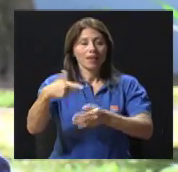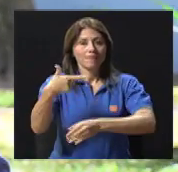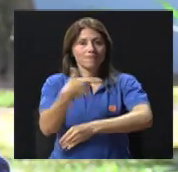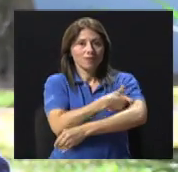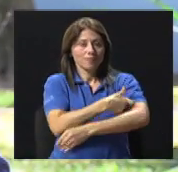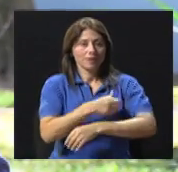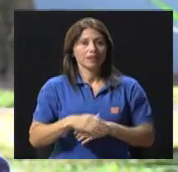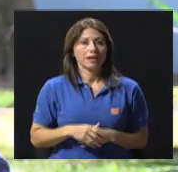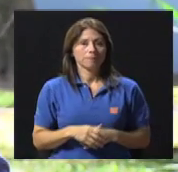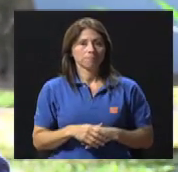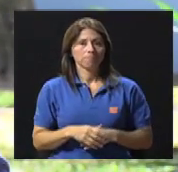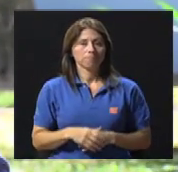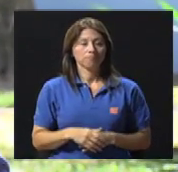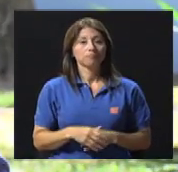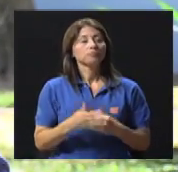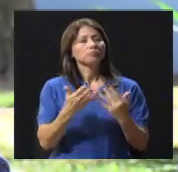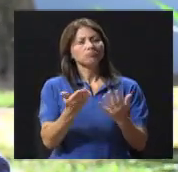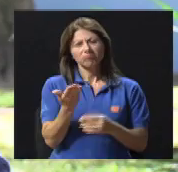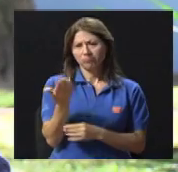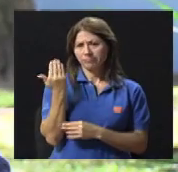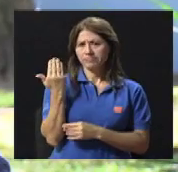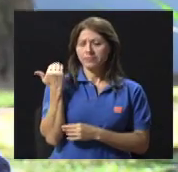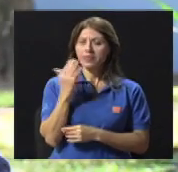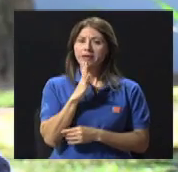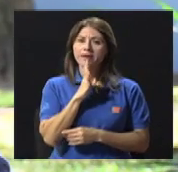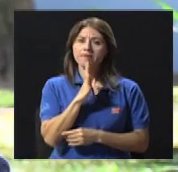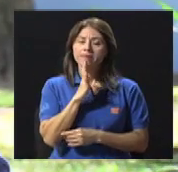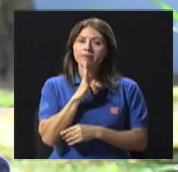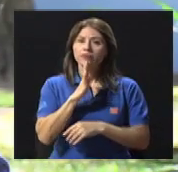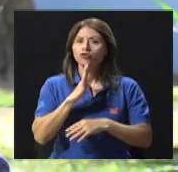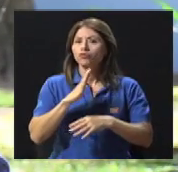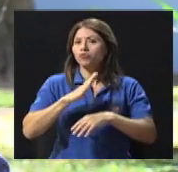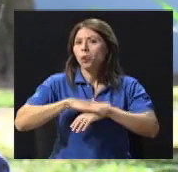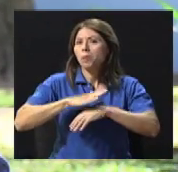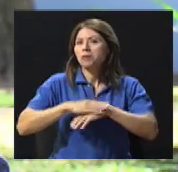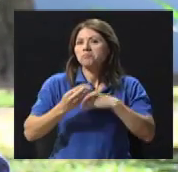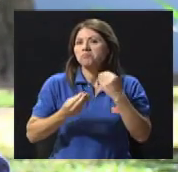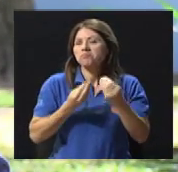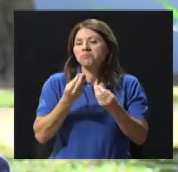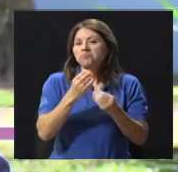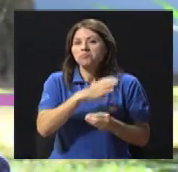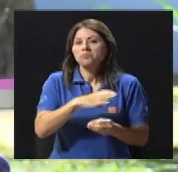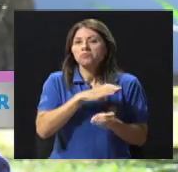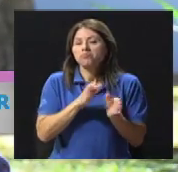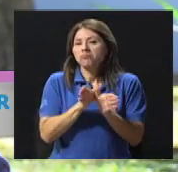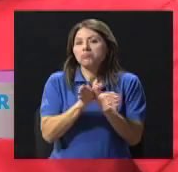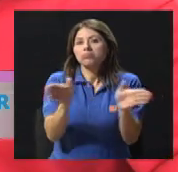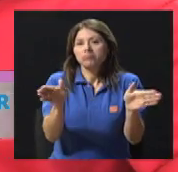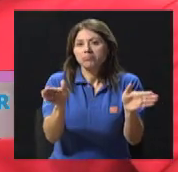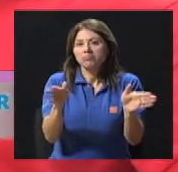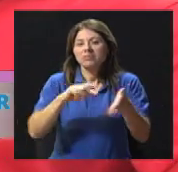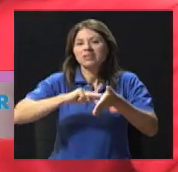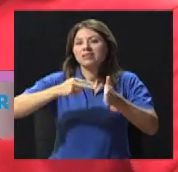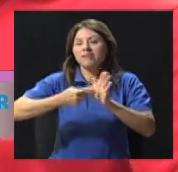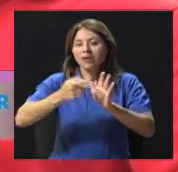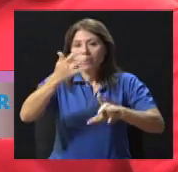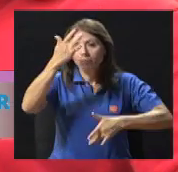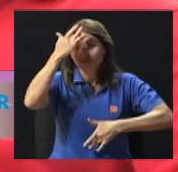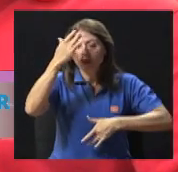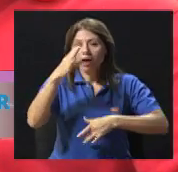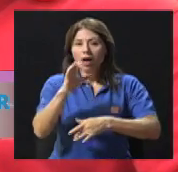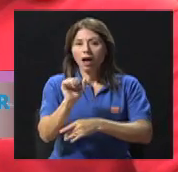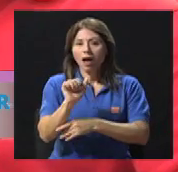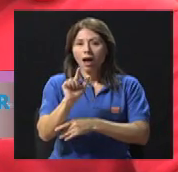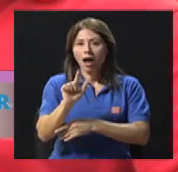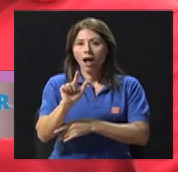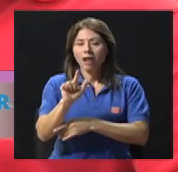en el segmento anterior conversábamos acerca de las generalidades de lo que representa el Alzheimer. Tal vez ahora sería